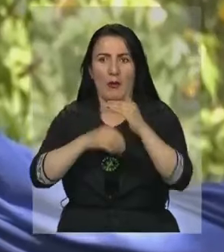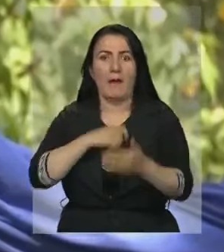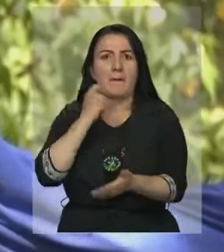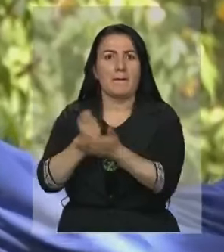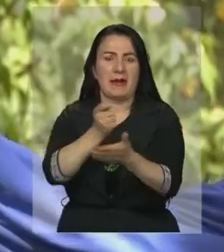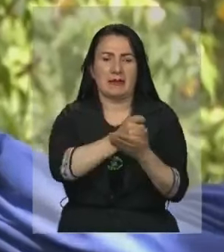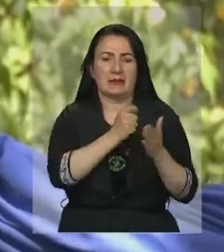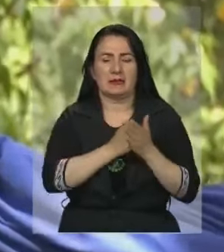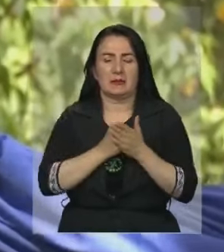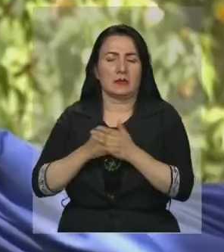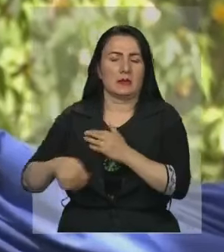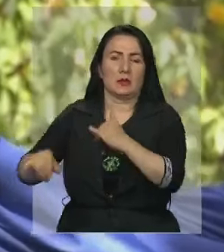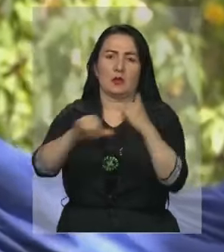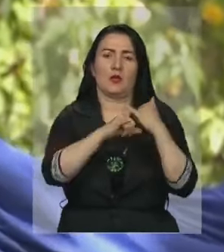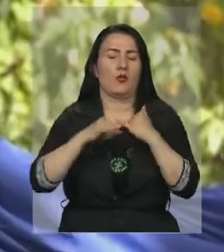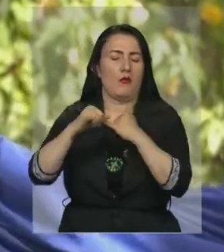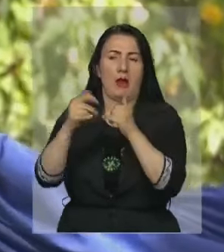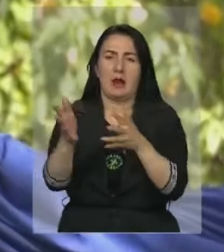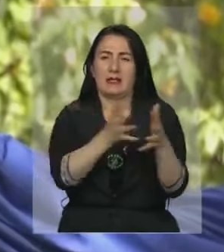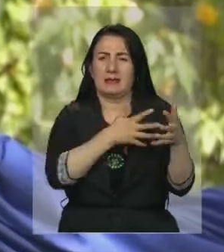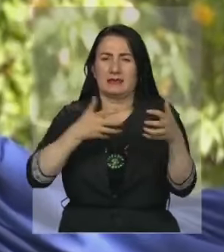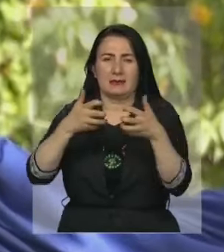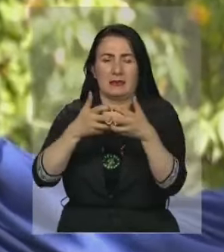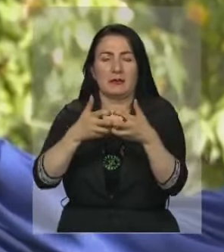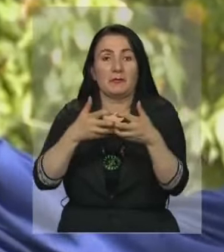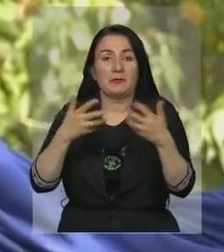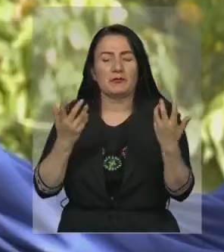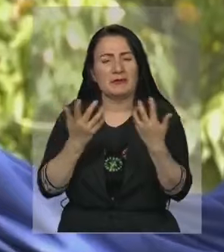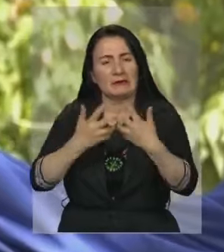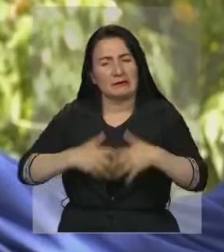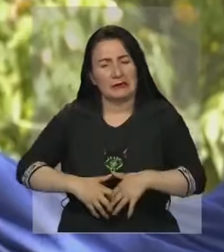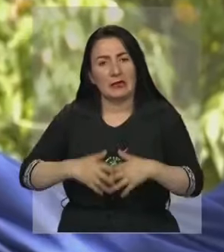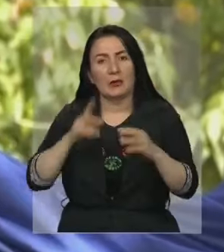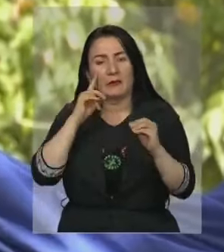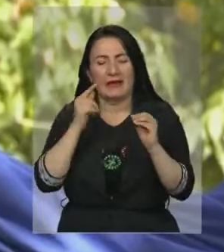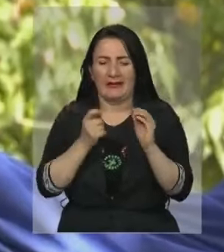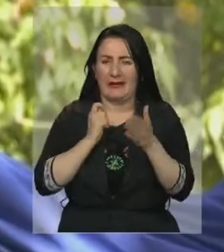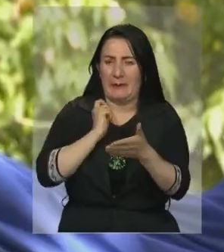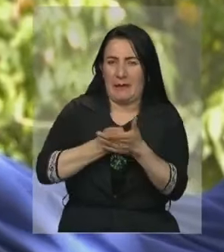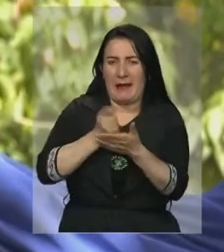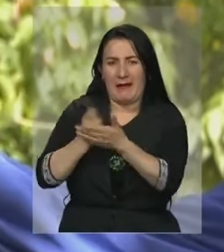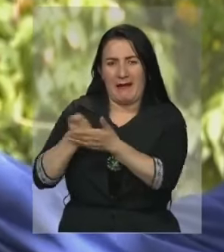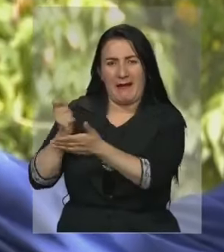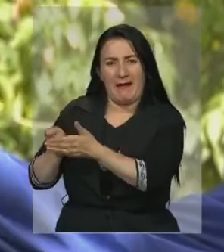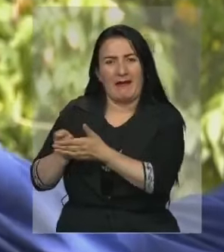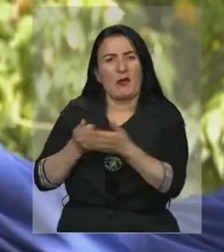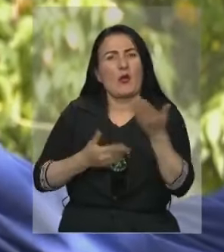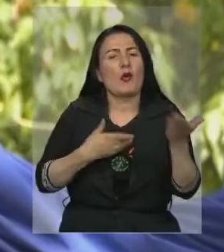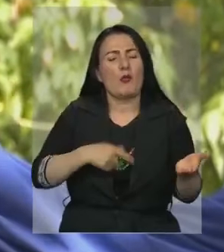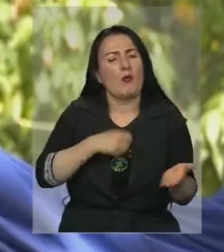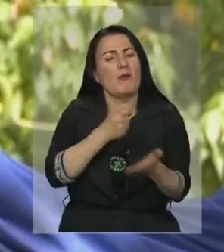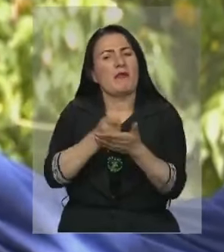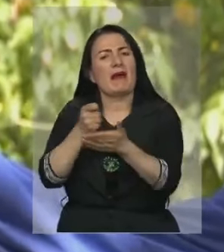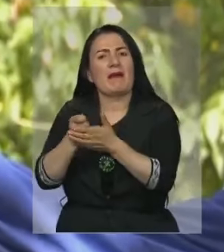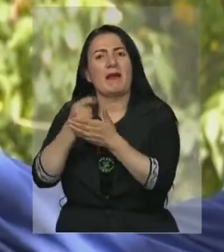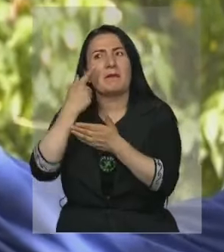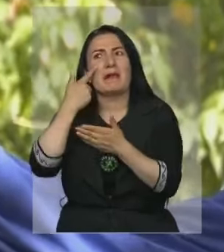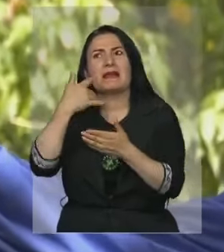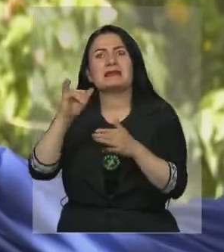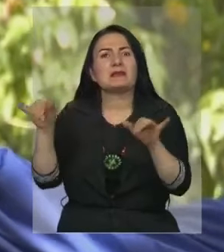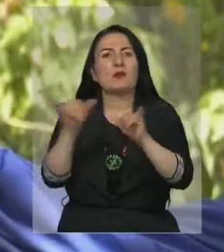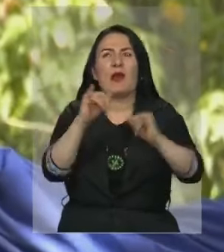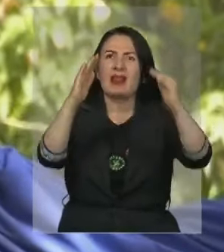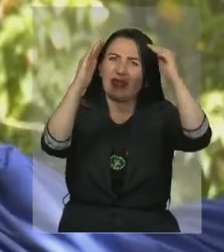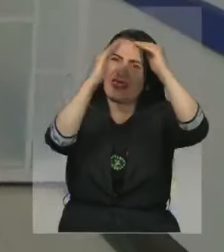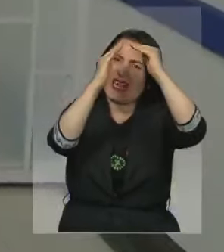de referencia en el sistema, ¿sí? Pero es muy importante entender que el tarifario debería funcionar como un techo,